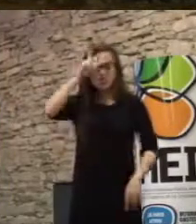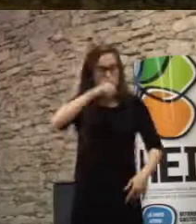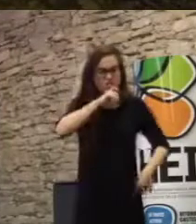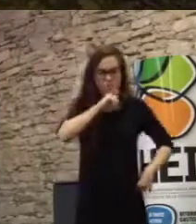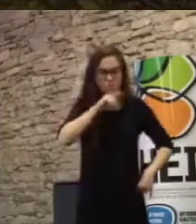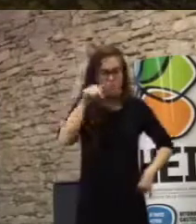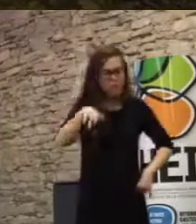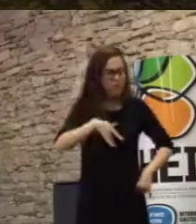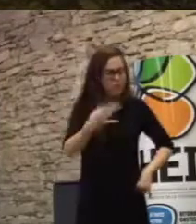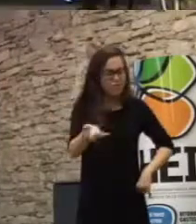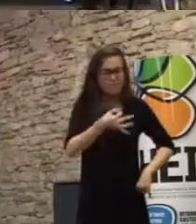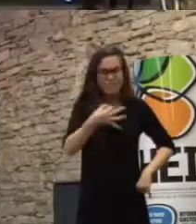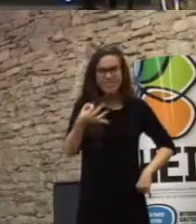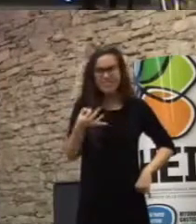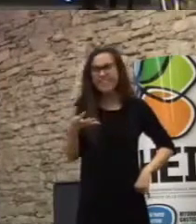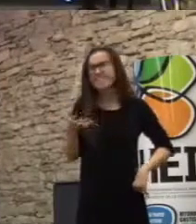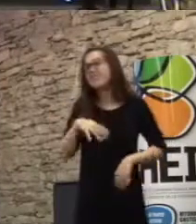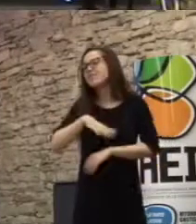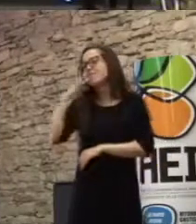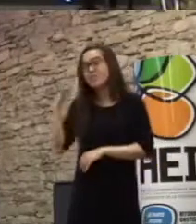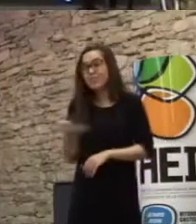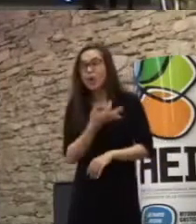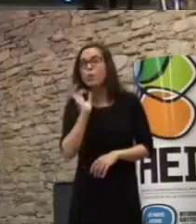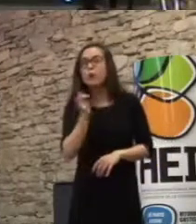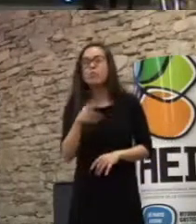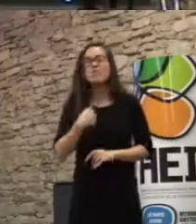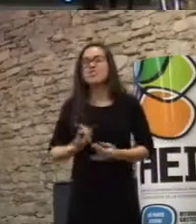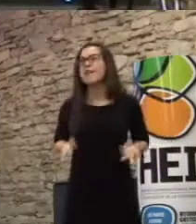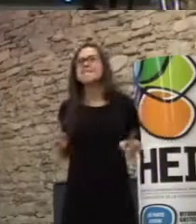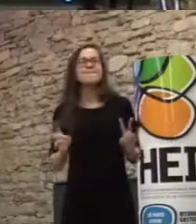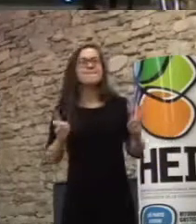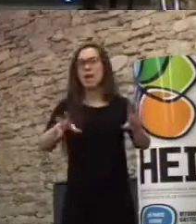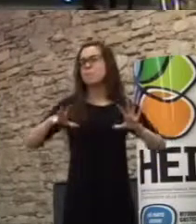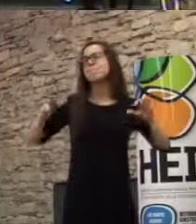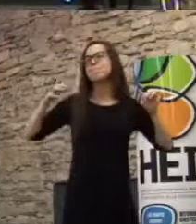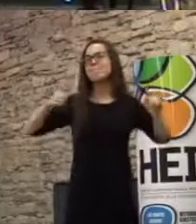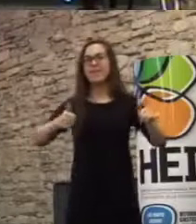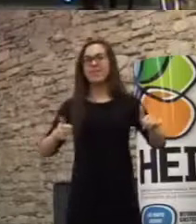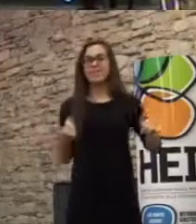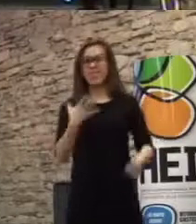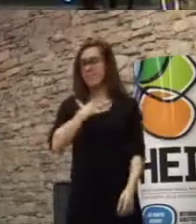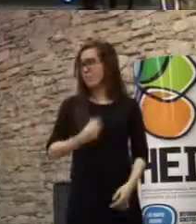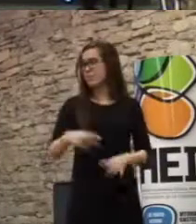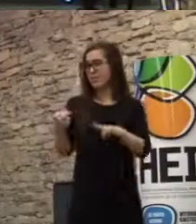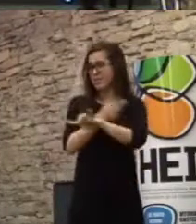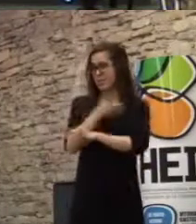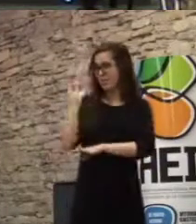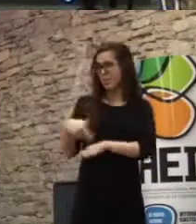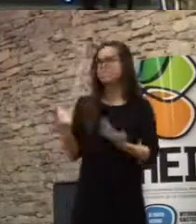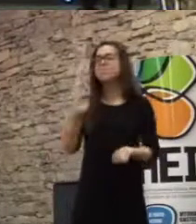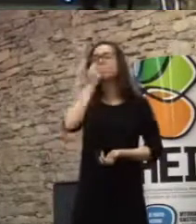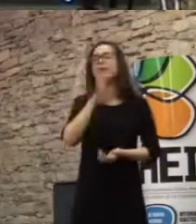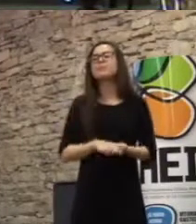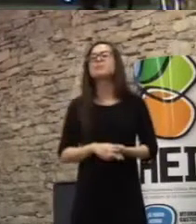iba a ser un gran día ya te ponen las pilas y evita entrar en depresión 6 porque